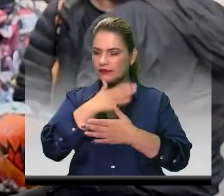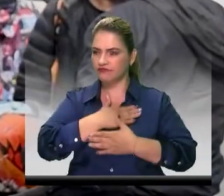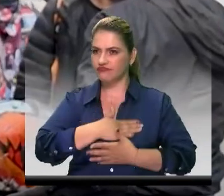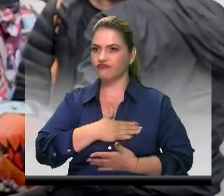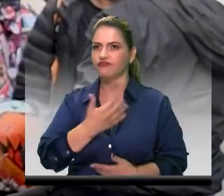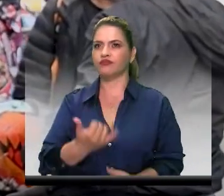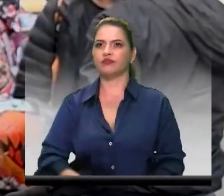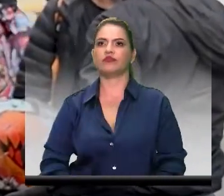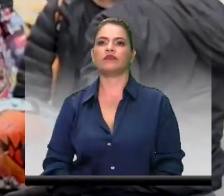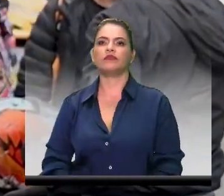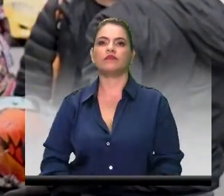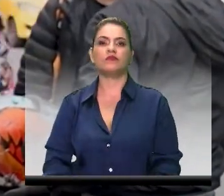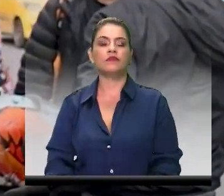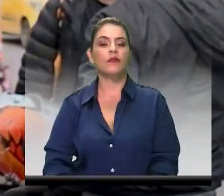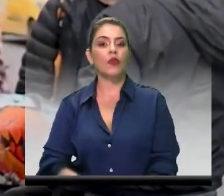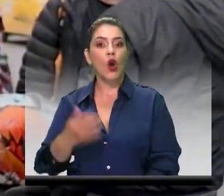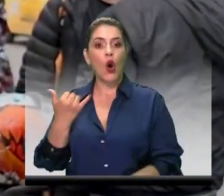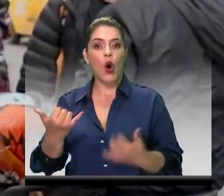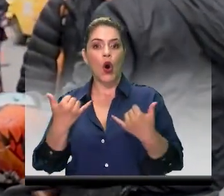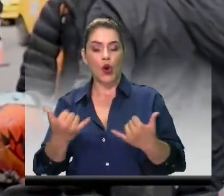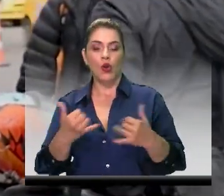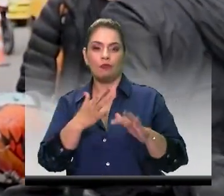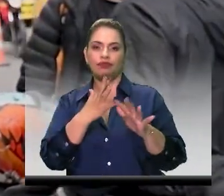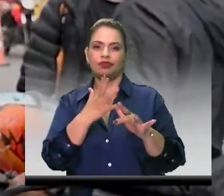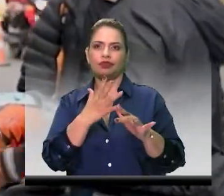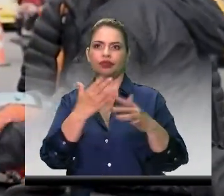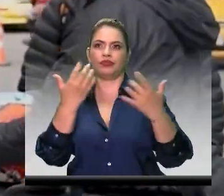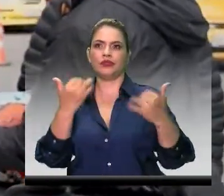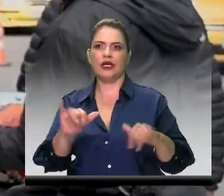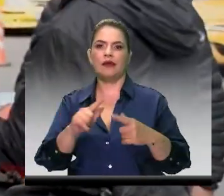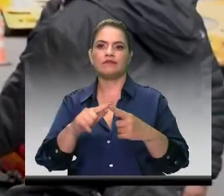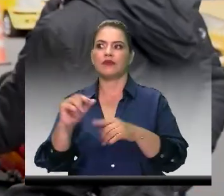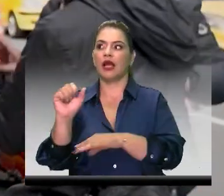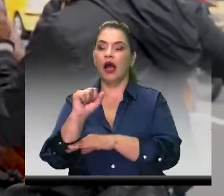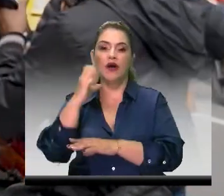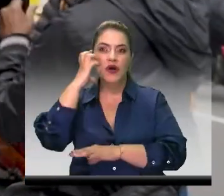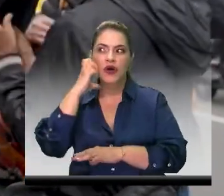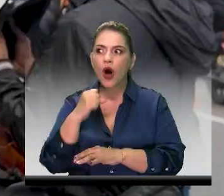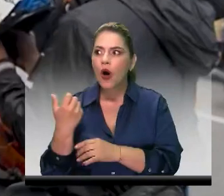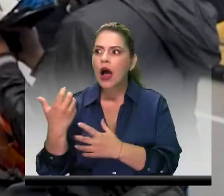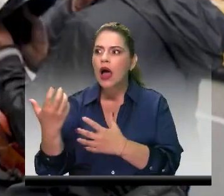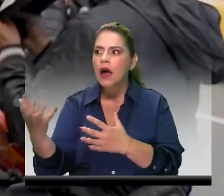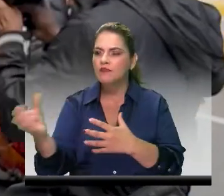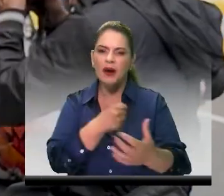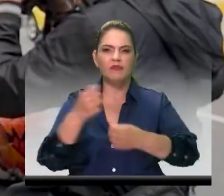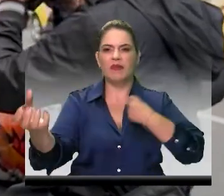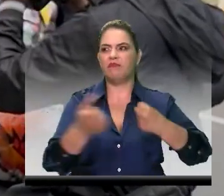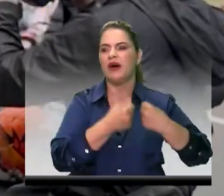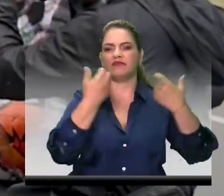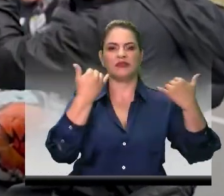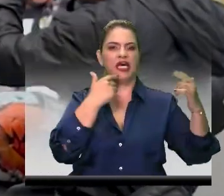Hoy Itagüí tiene el número más alto de recuperación de vehículos, de motocicletas y de capturas por órdenes